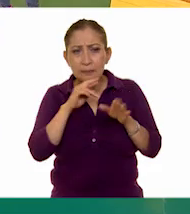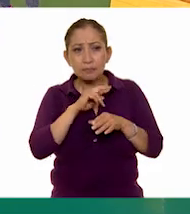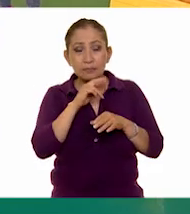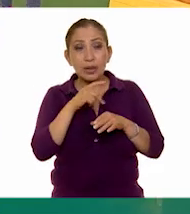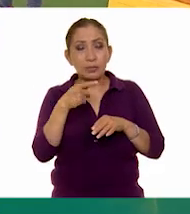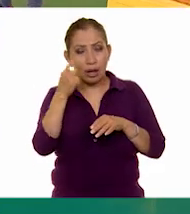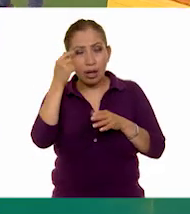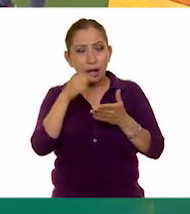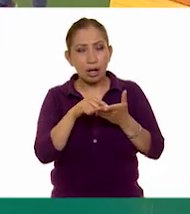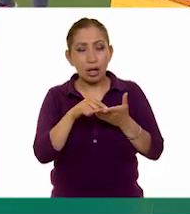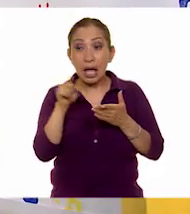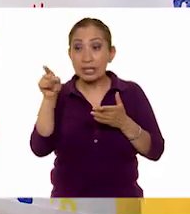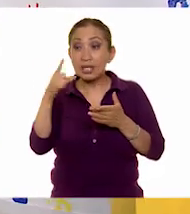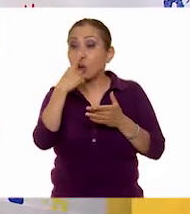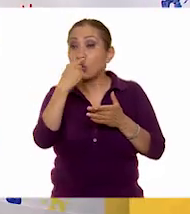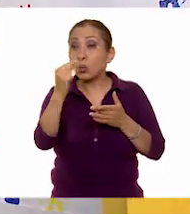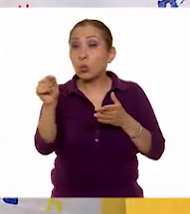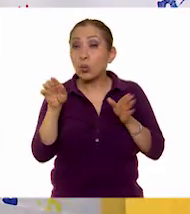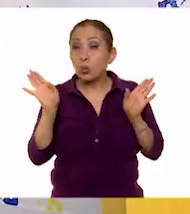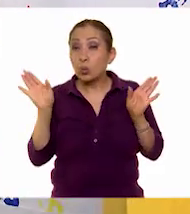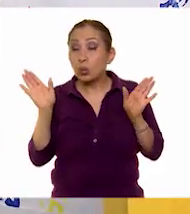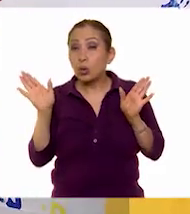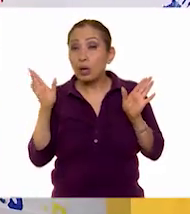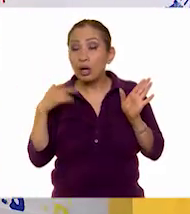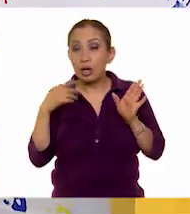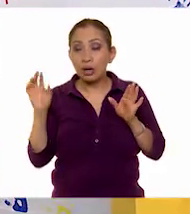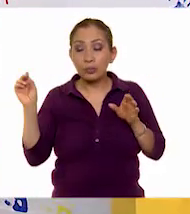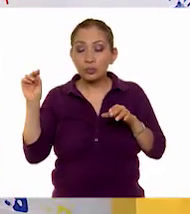Oye, ¿pero qué crees? ¿Qué? Ese colibrí se les